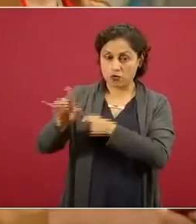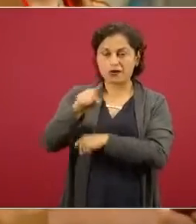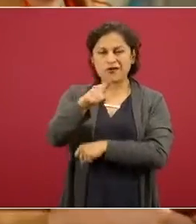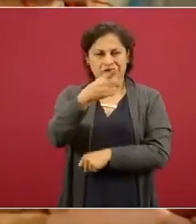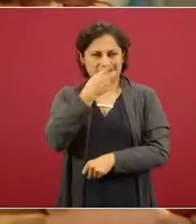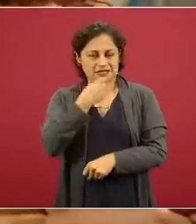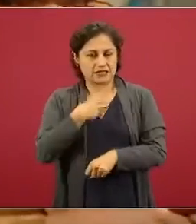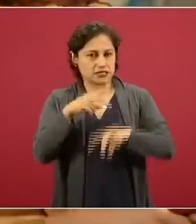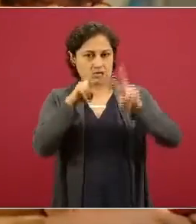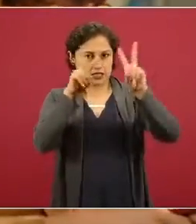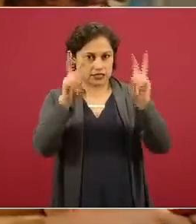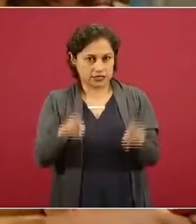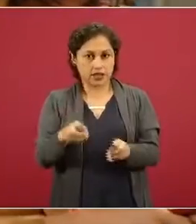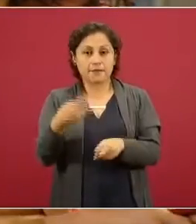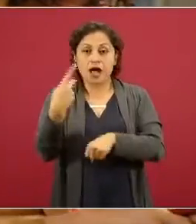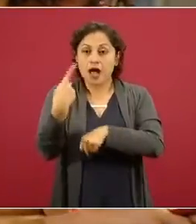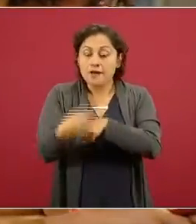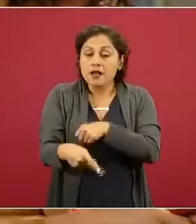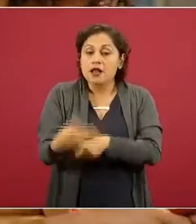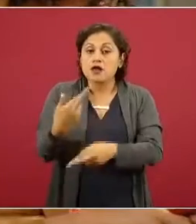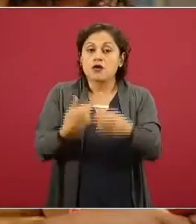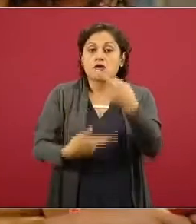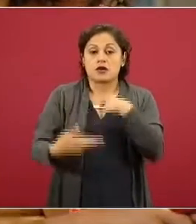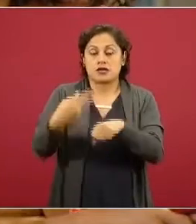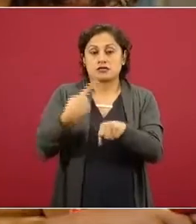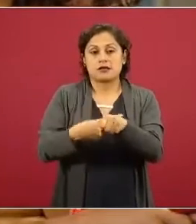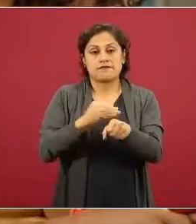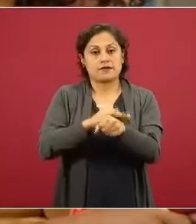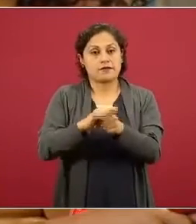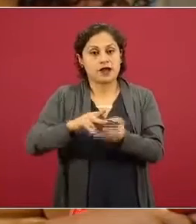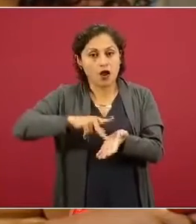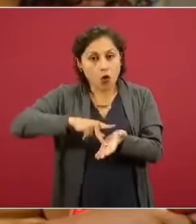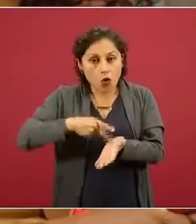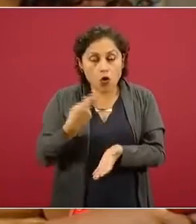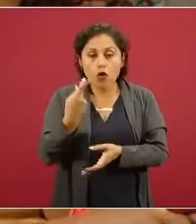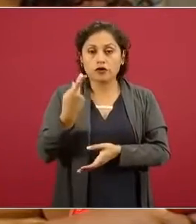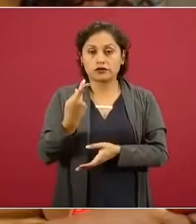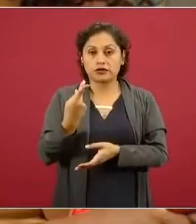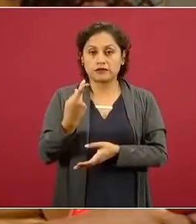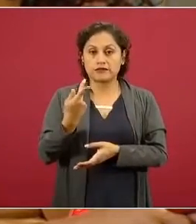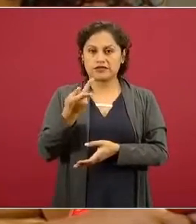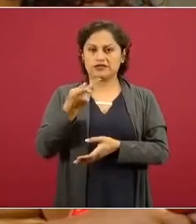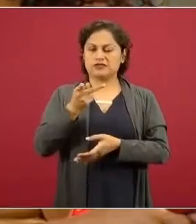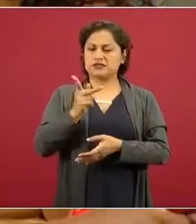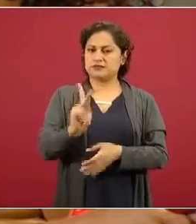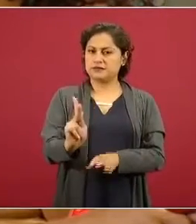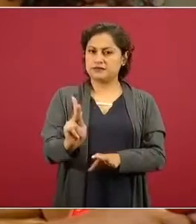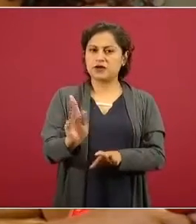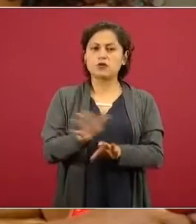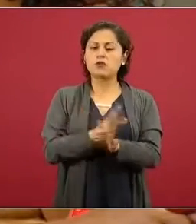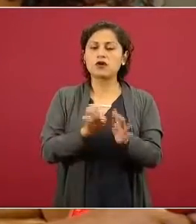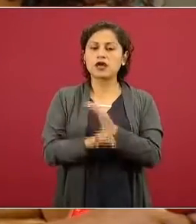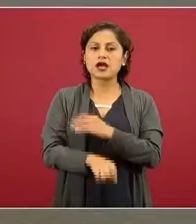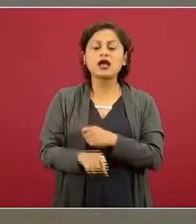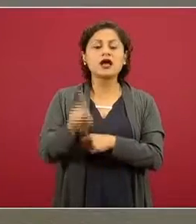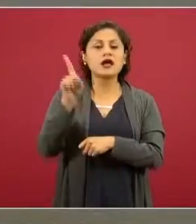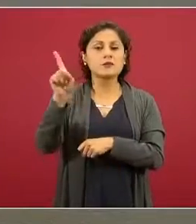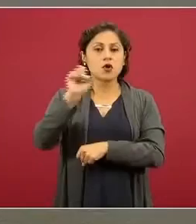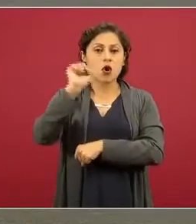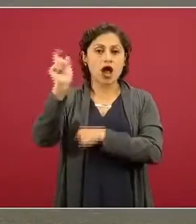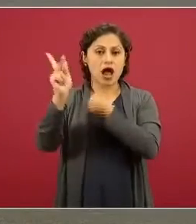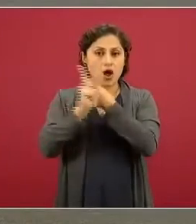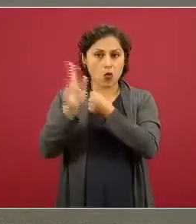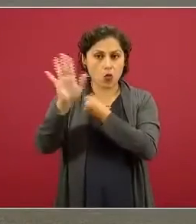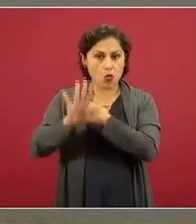rebrotes, pero no el explosivo que se dio a conocer en semanas pasadas, recientes en Europa, al grado